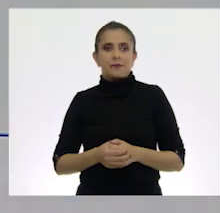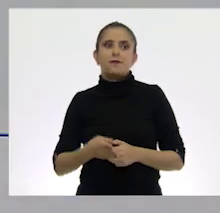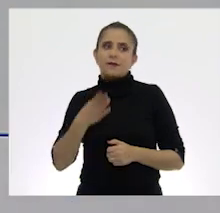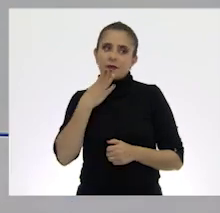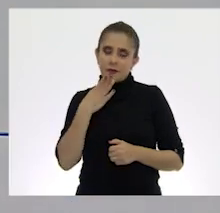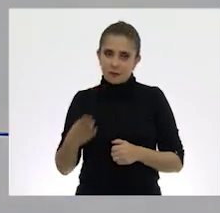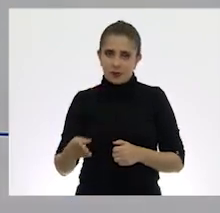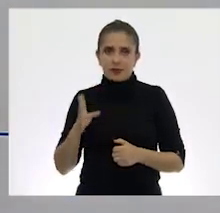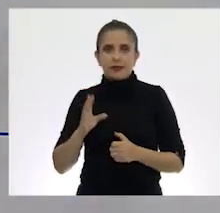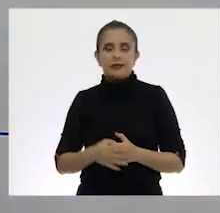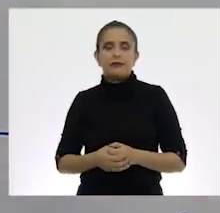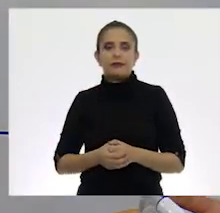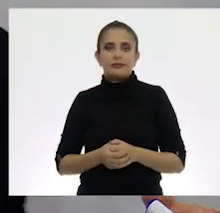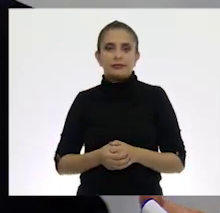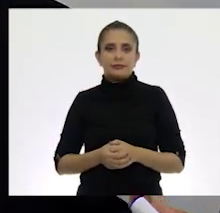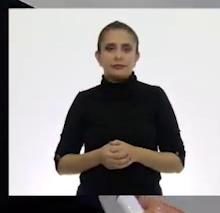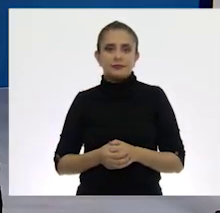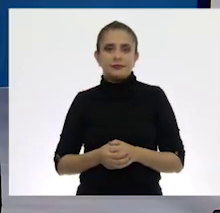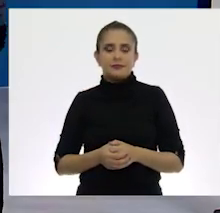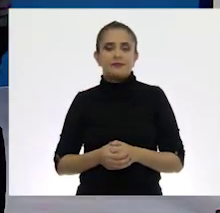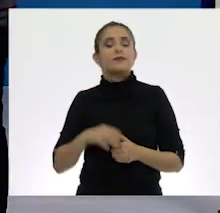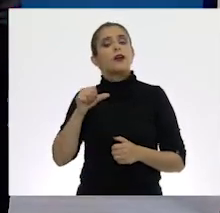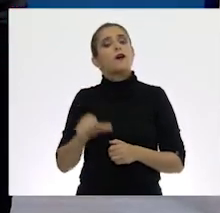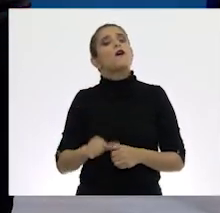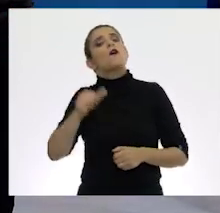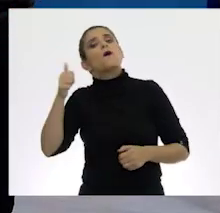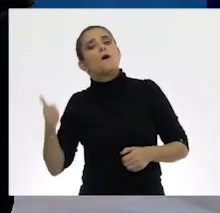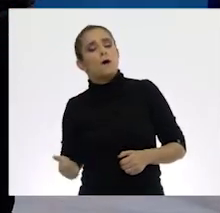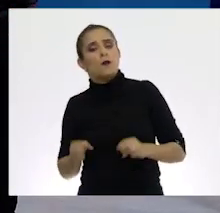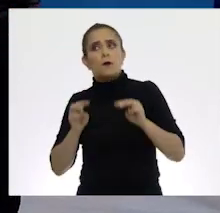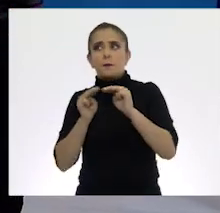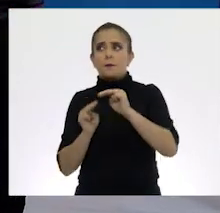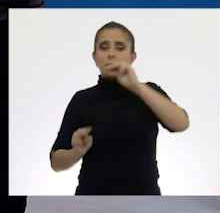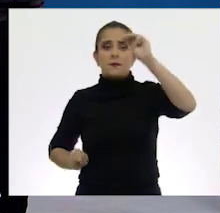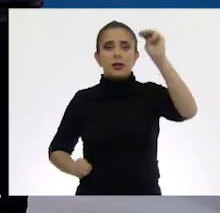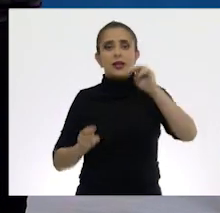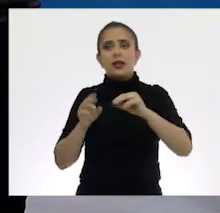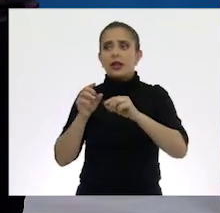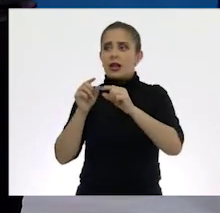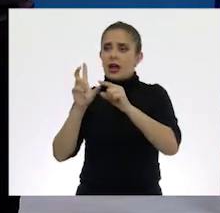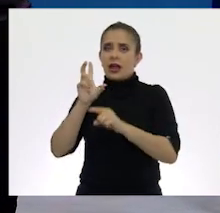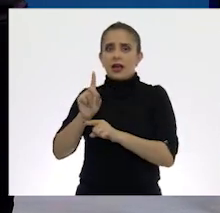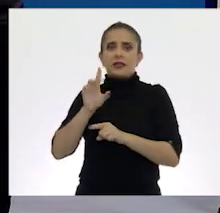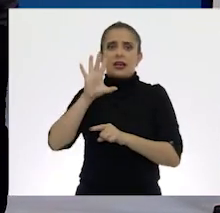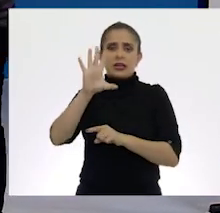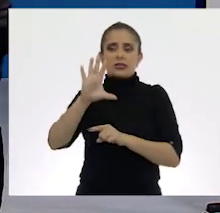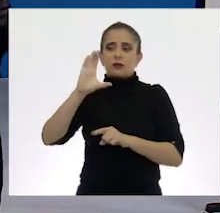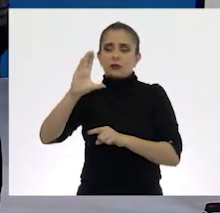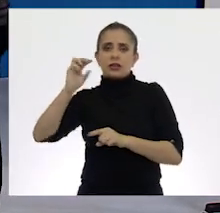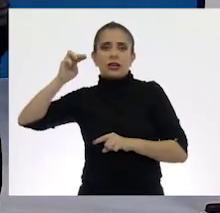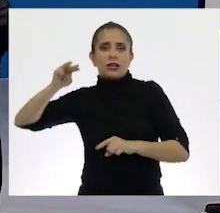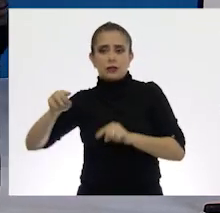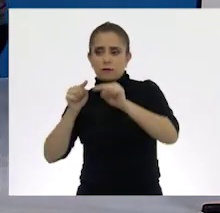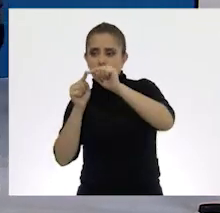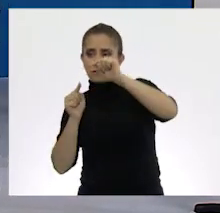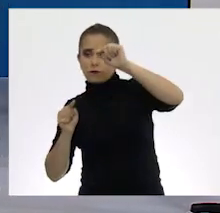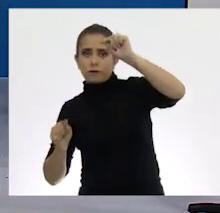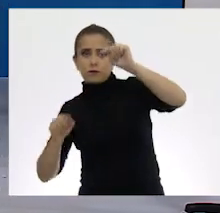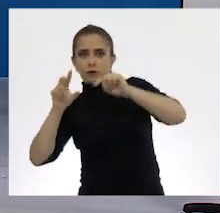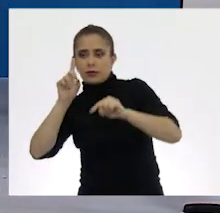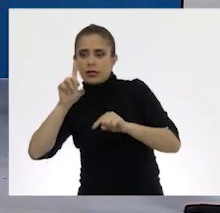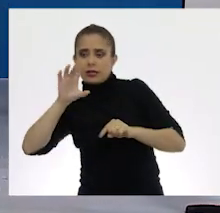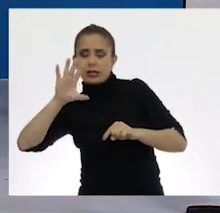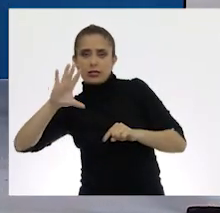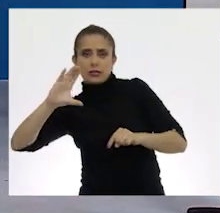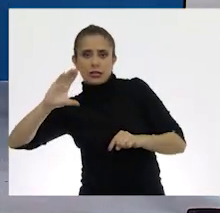¿Qué tal? Es bueno este compás. Y el otro que mida 35 centímetros en otro de sus lados. Lo coloco